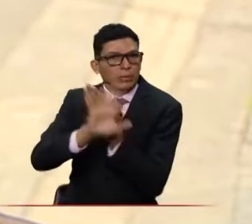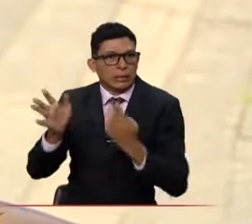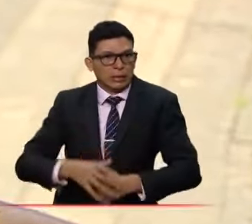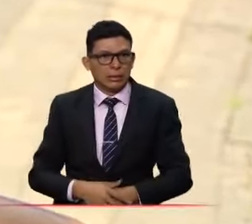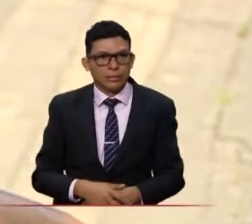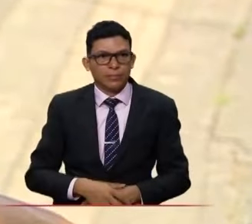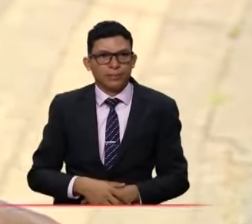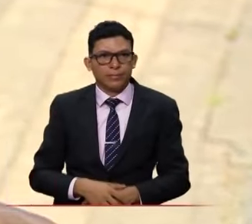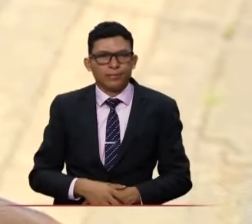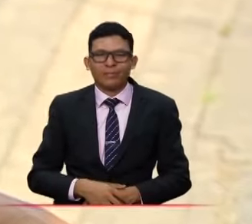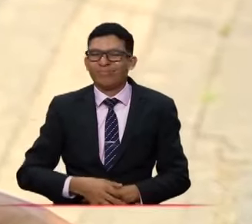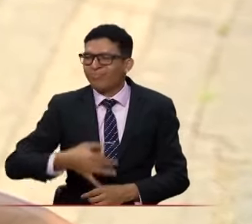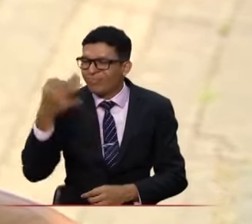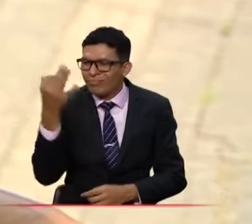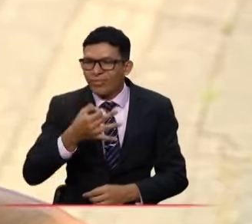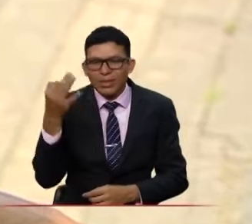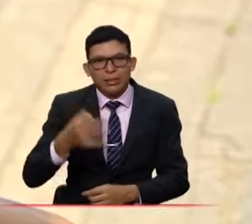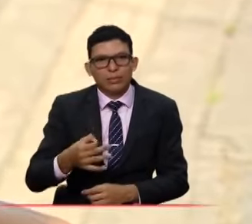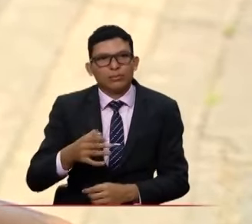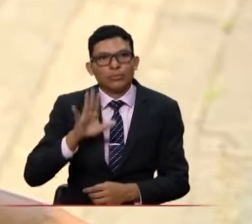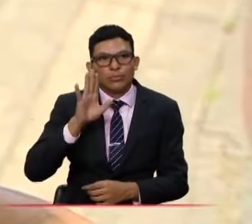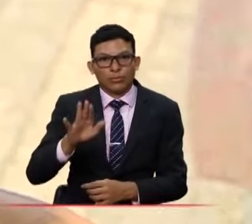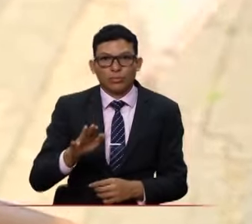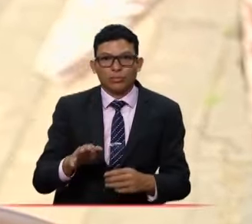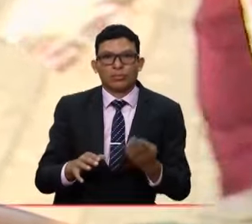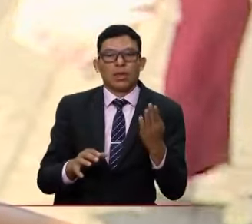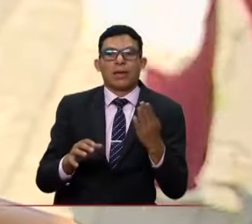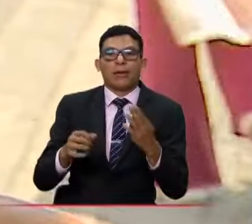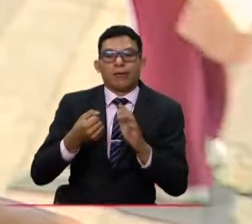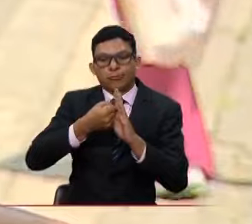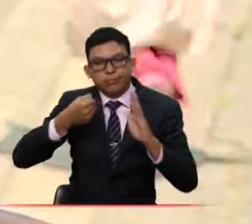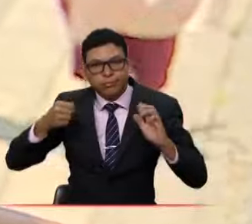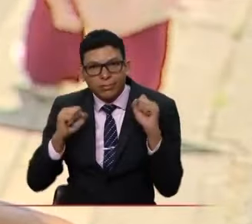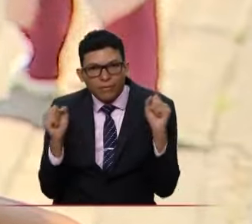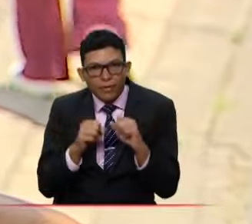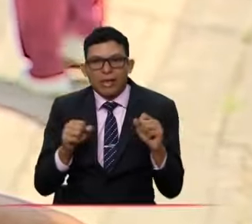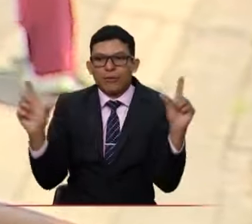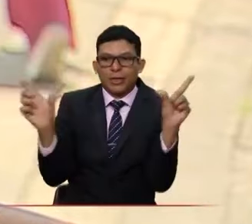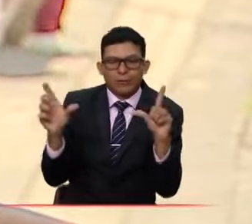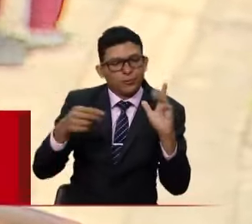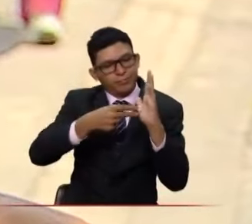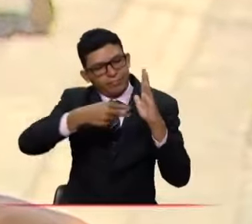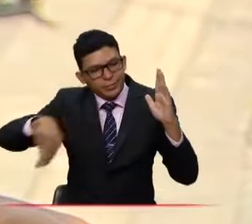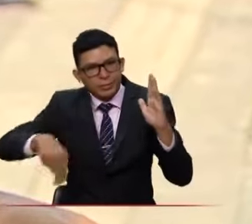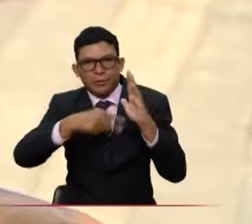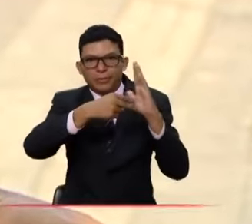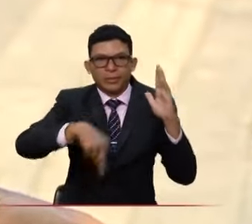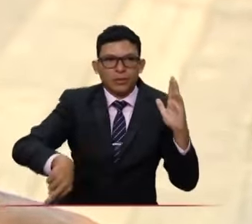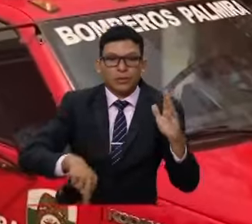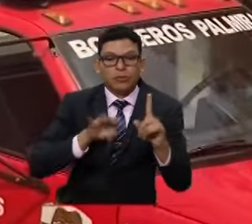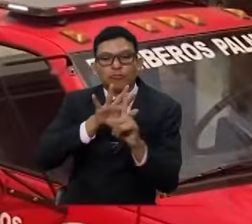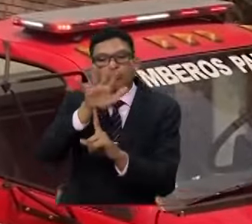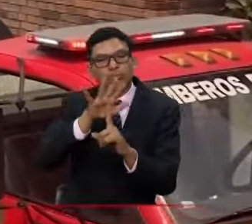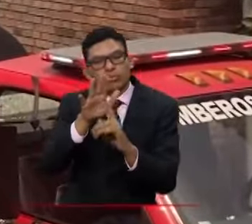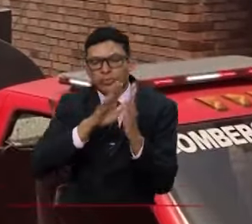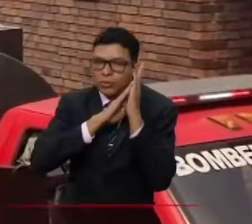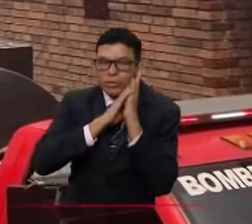Siempre dejar todos los electrodomésticos desconectados cuando salgamos, no dejar velas o veladoras encendidas a la hora de acostarnos a